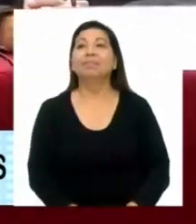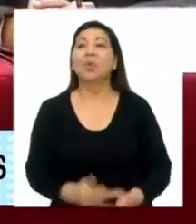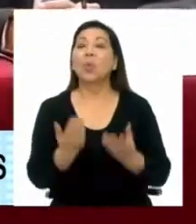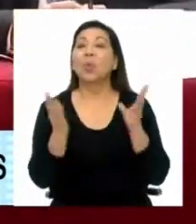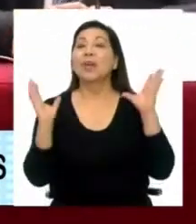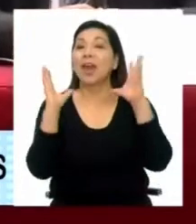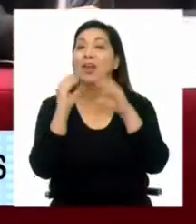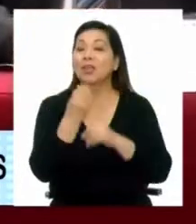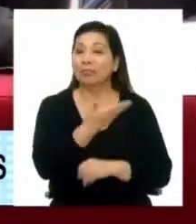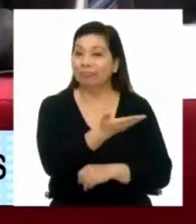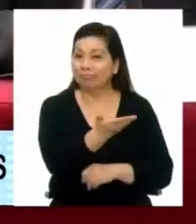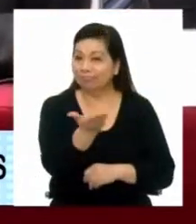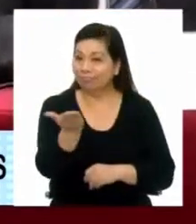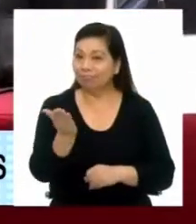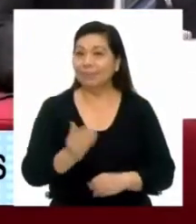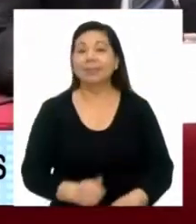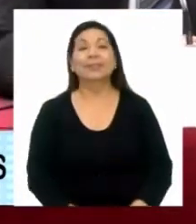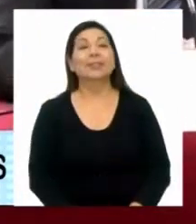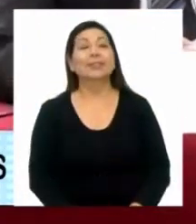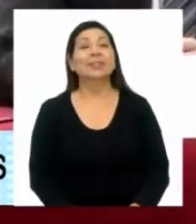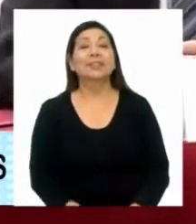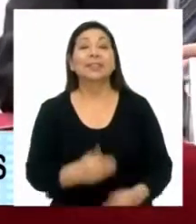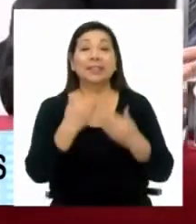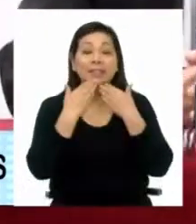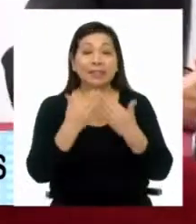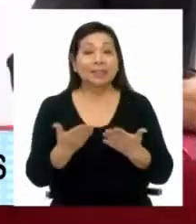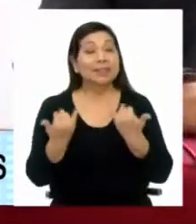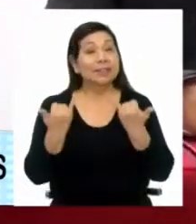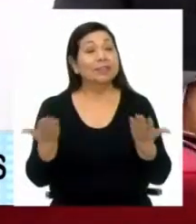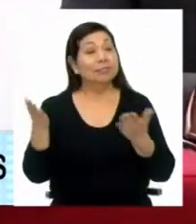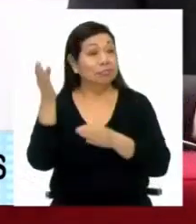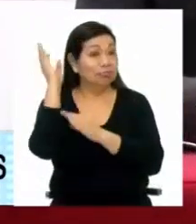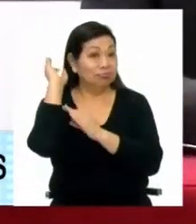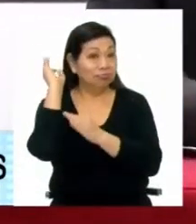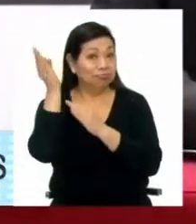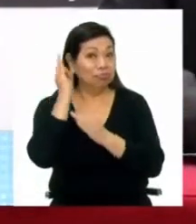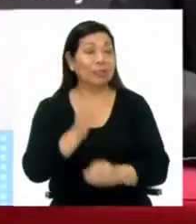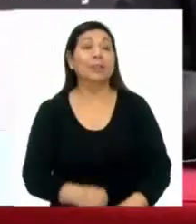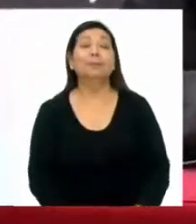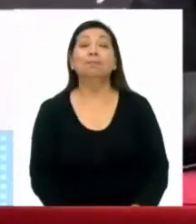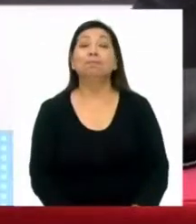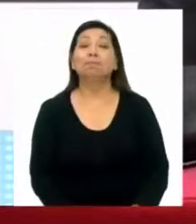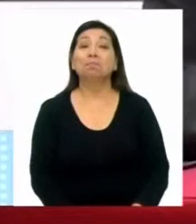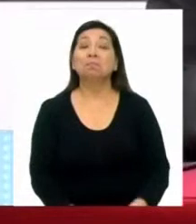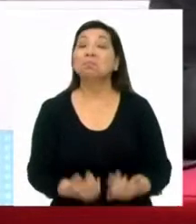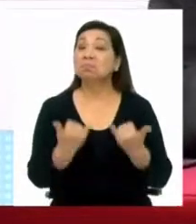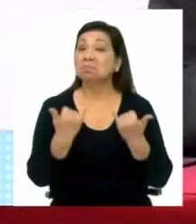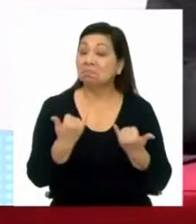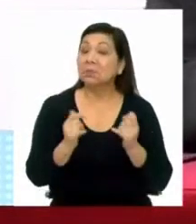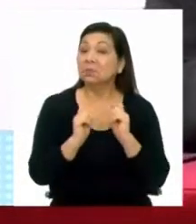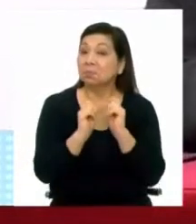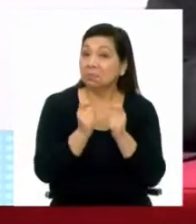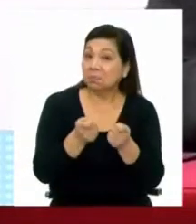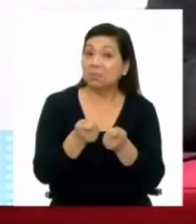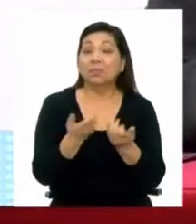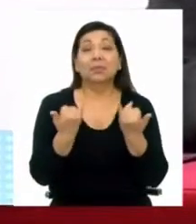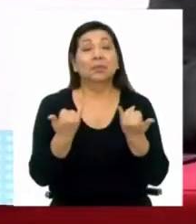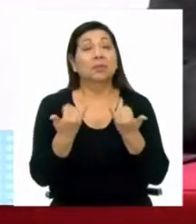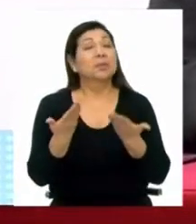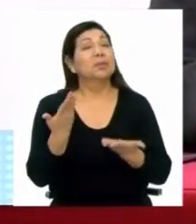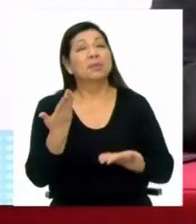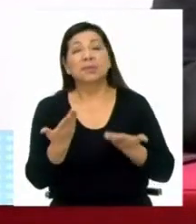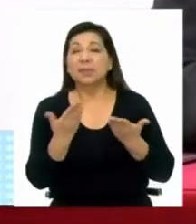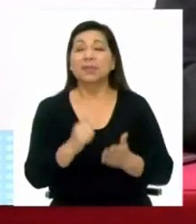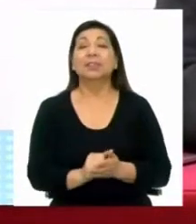Muy buenas noches con todas y todos. Gracias por estar en esta conferencia que la estamos dando en el